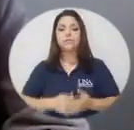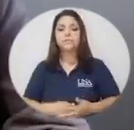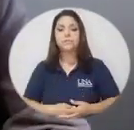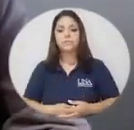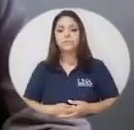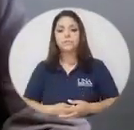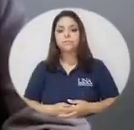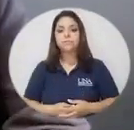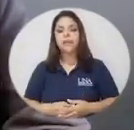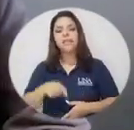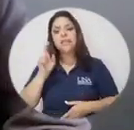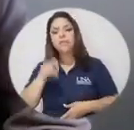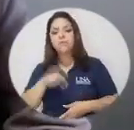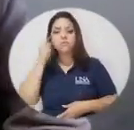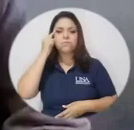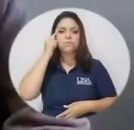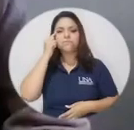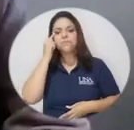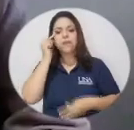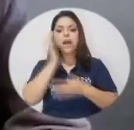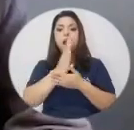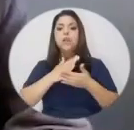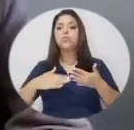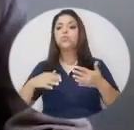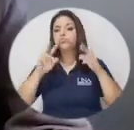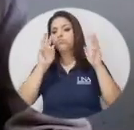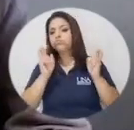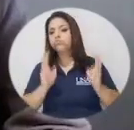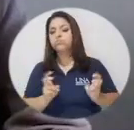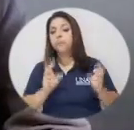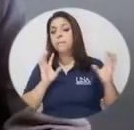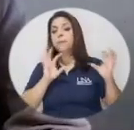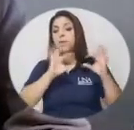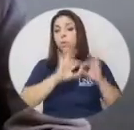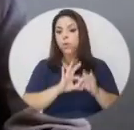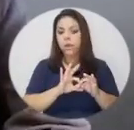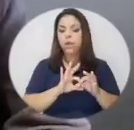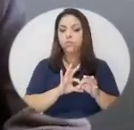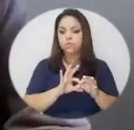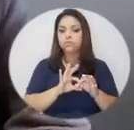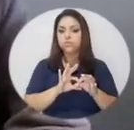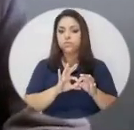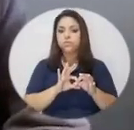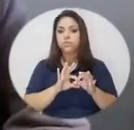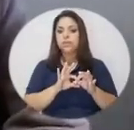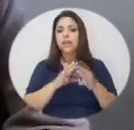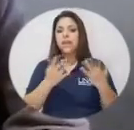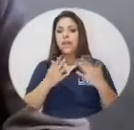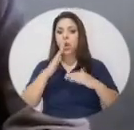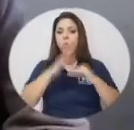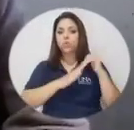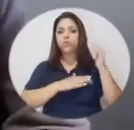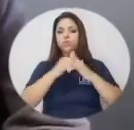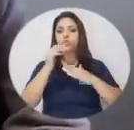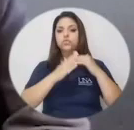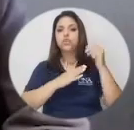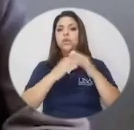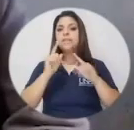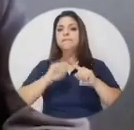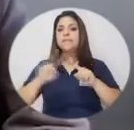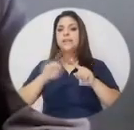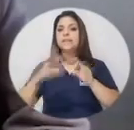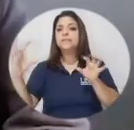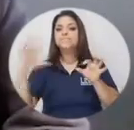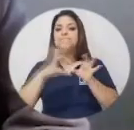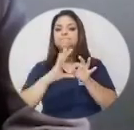contexto de elecciones, tendríamos que valorar algunos aspectos que están vinculados con